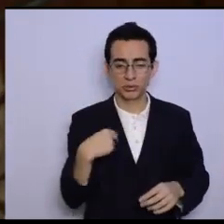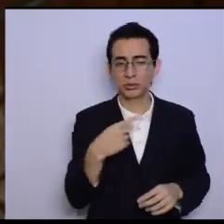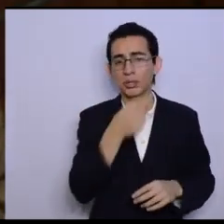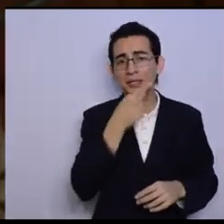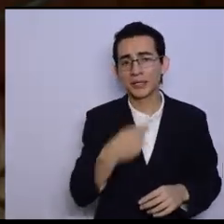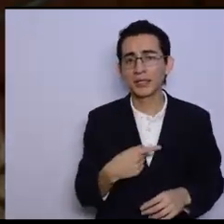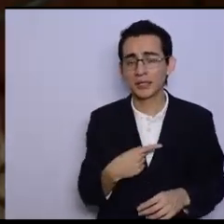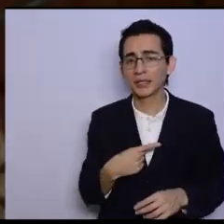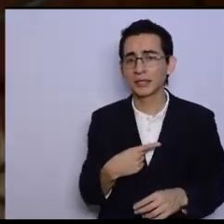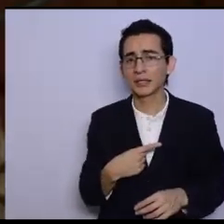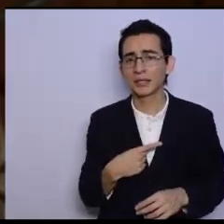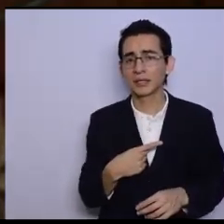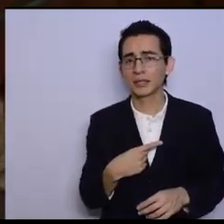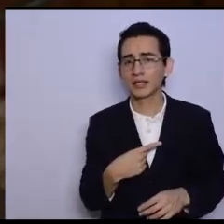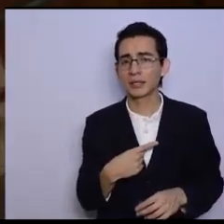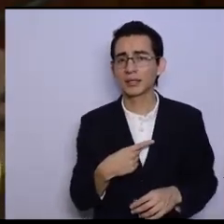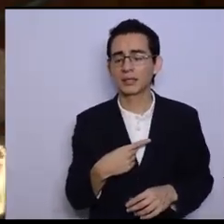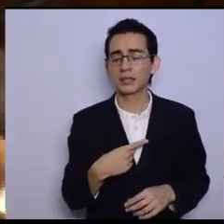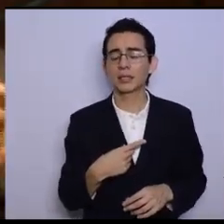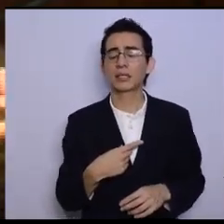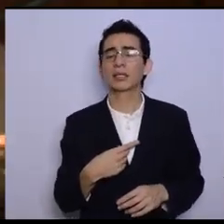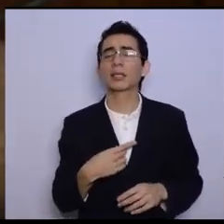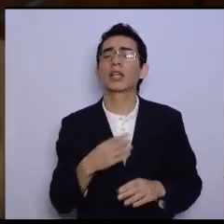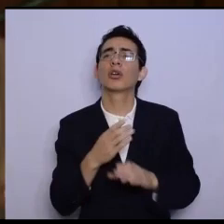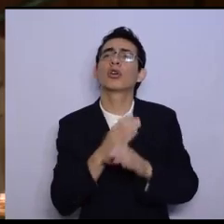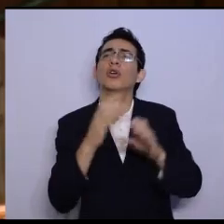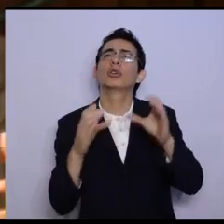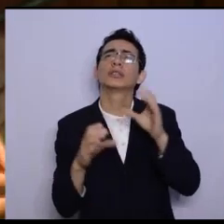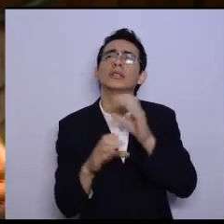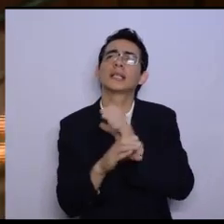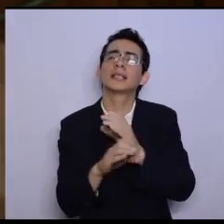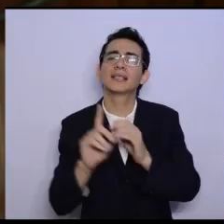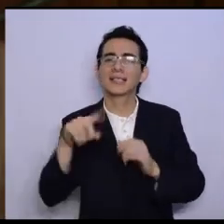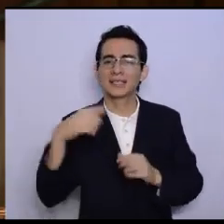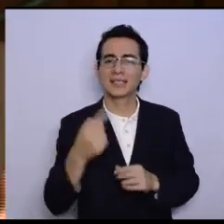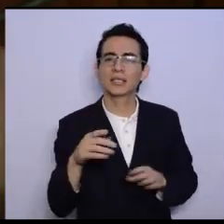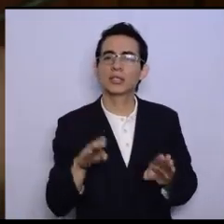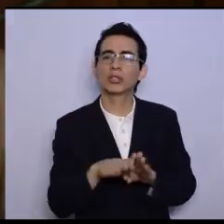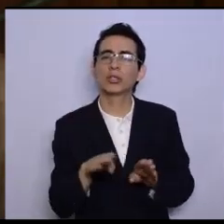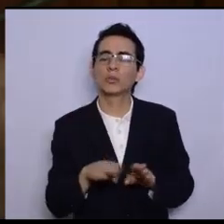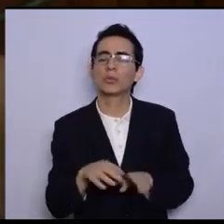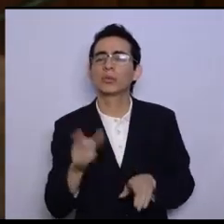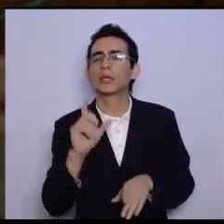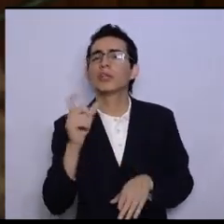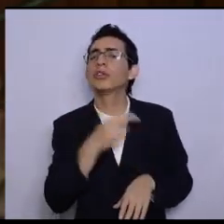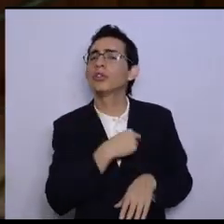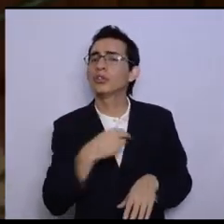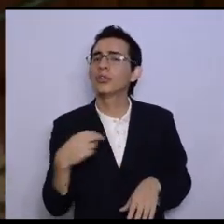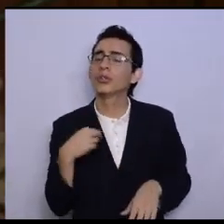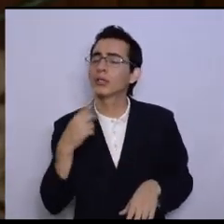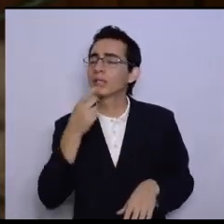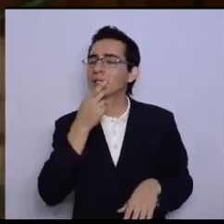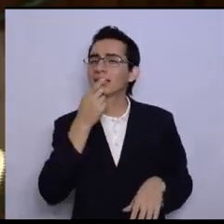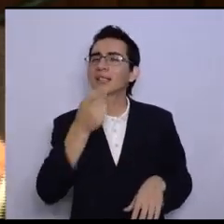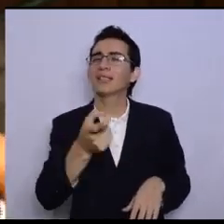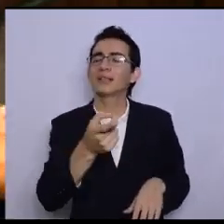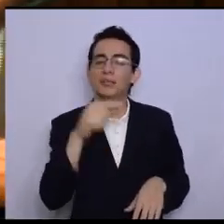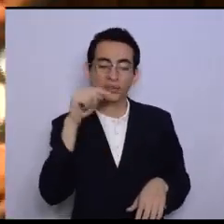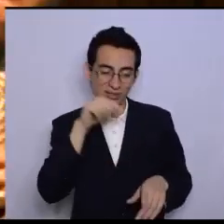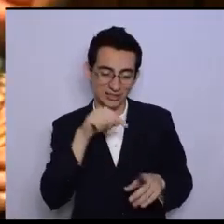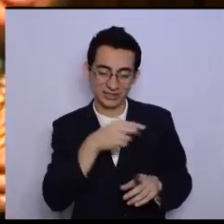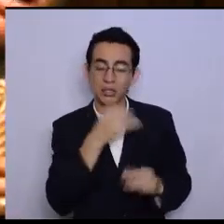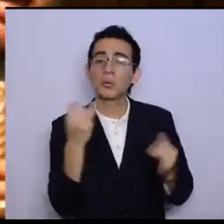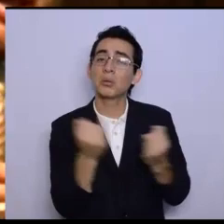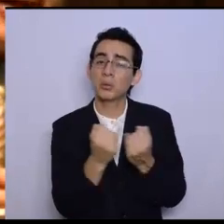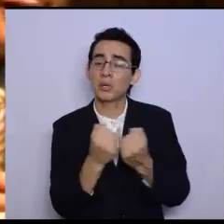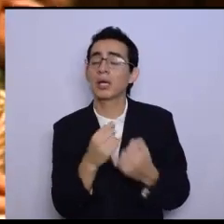decirlo así, de las cosas que permitimos nosotros que van opacando el brillo en